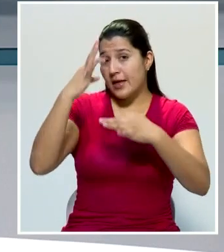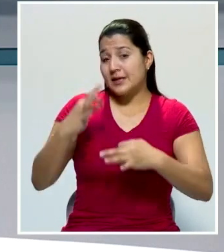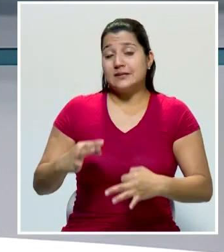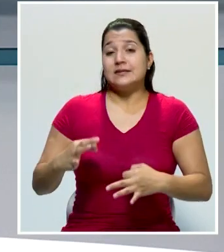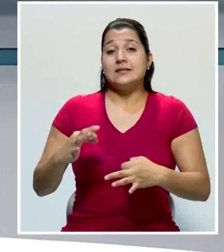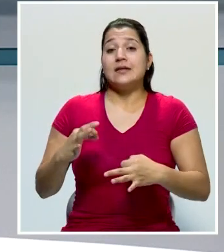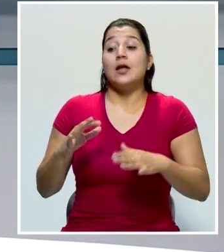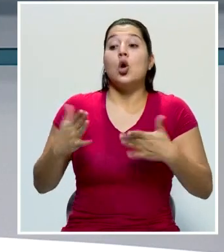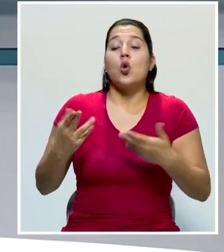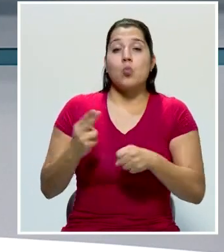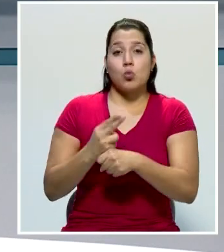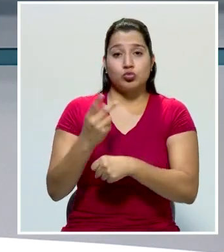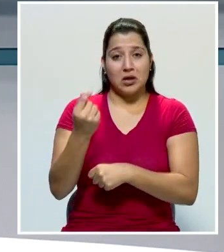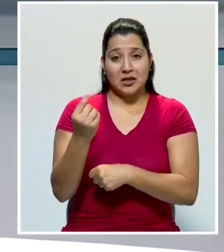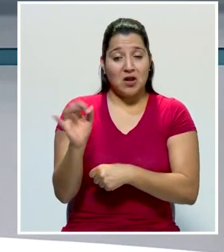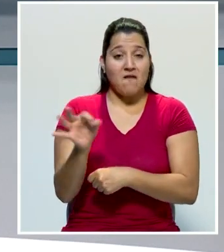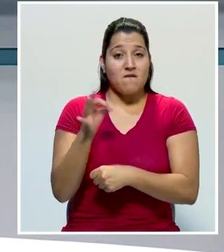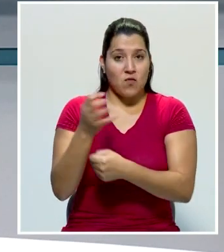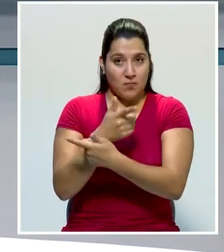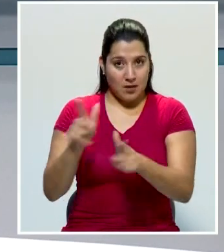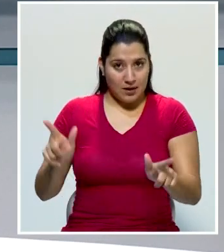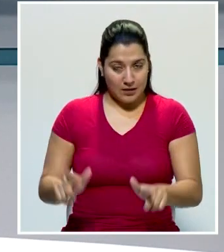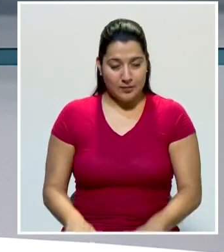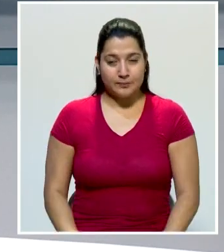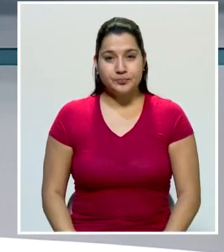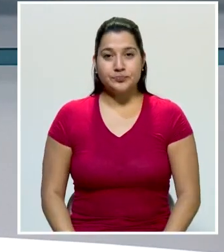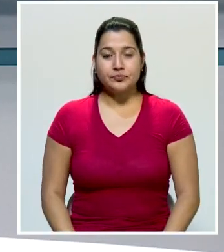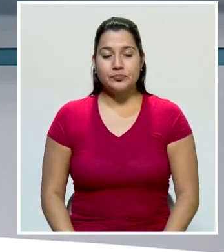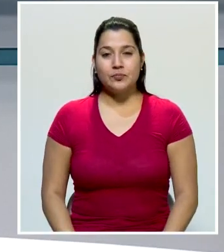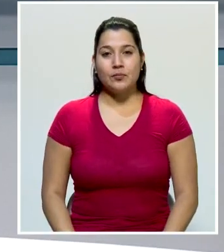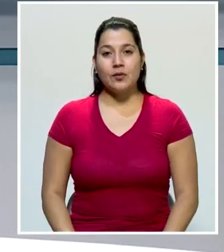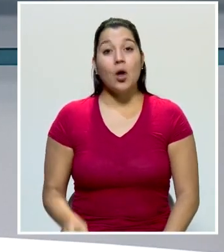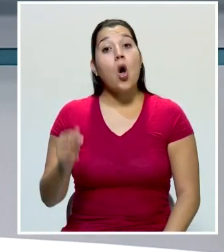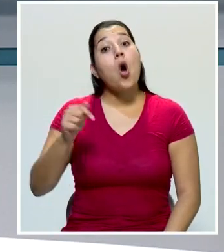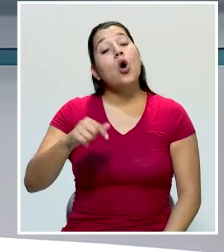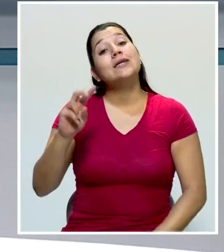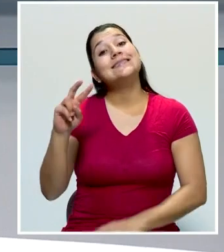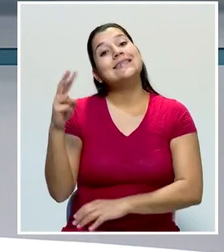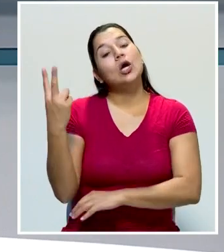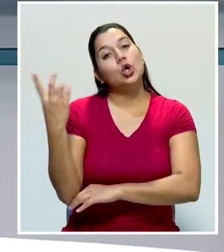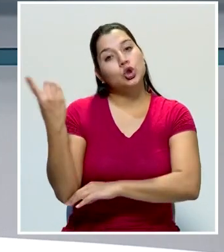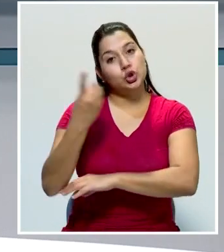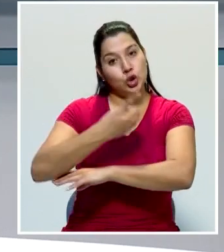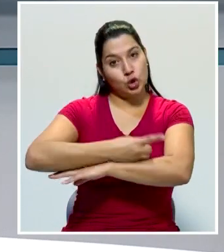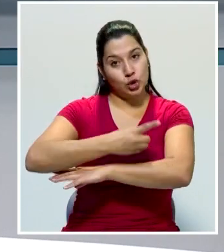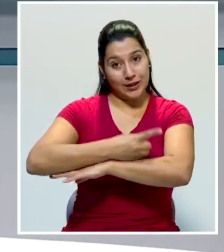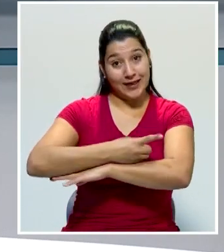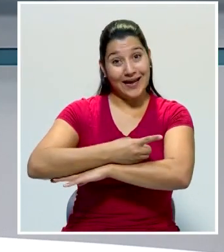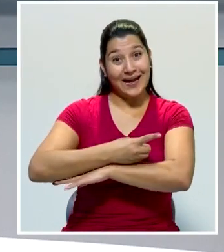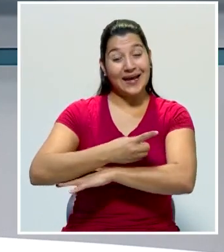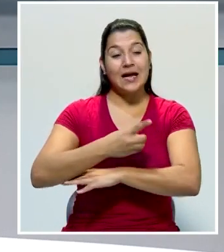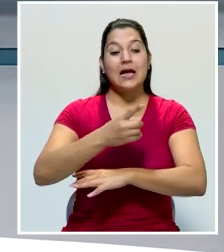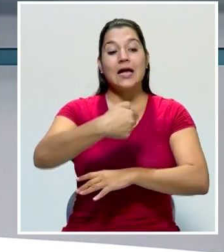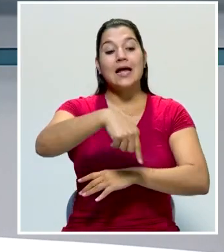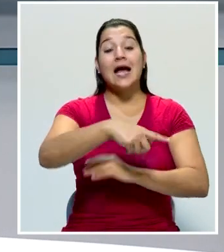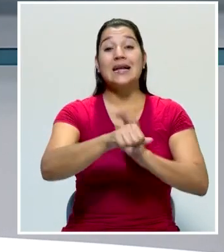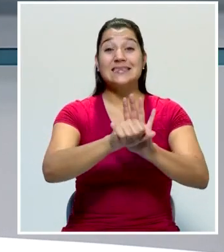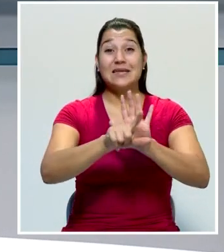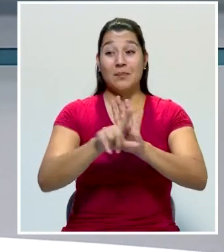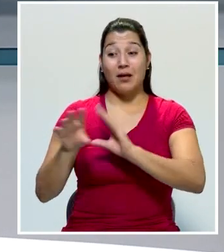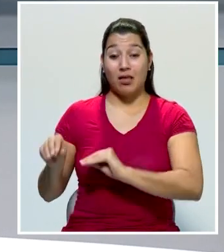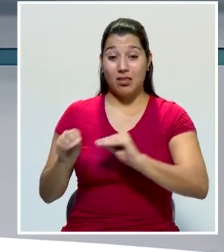el destino de los fondos. En su segundo día de regreso al viejo edificio de Cuesta de